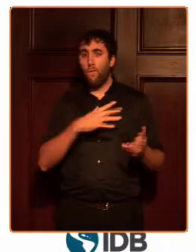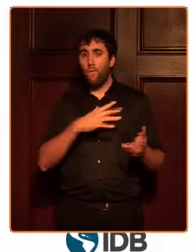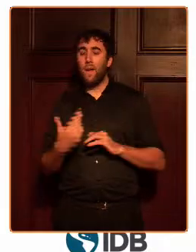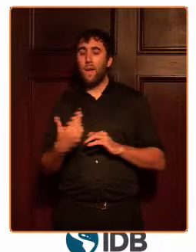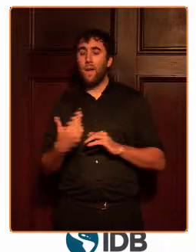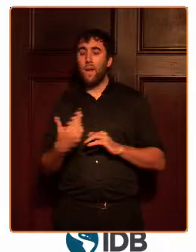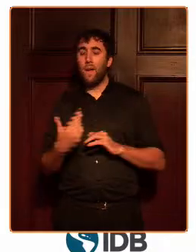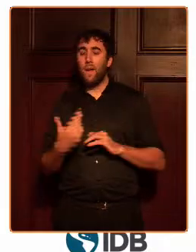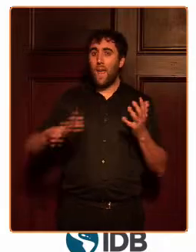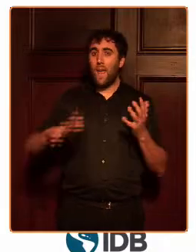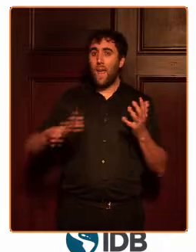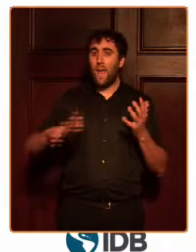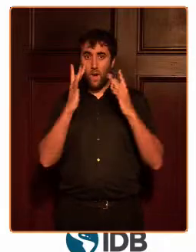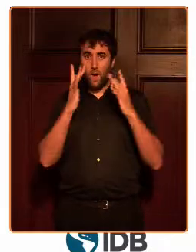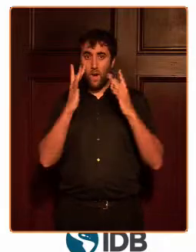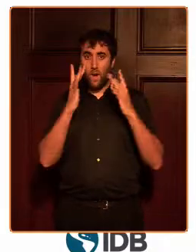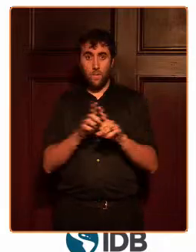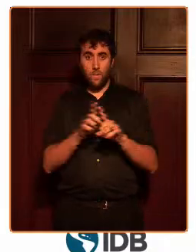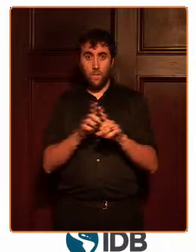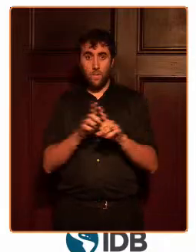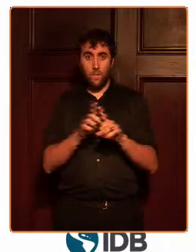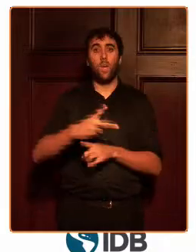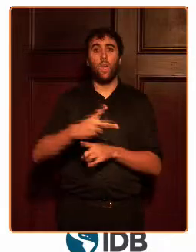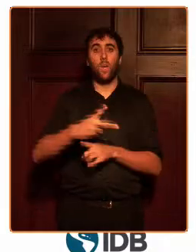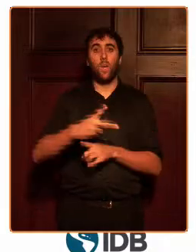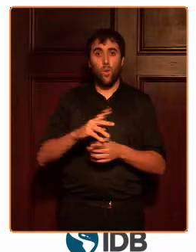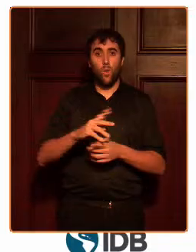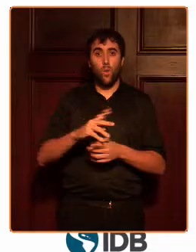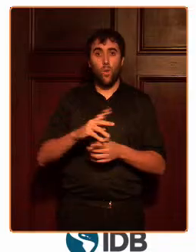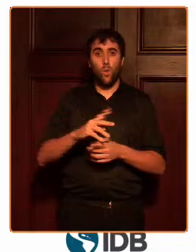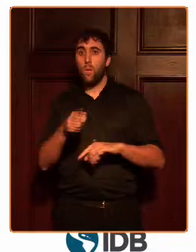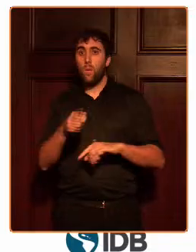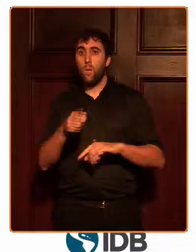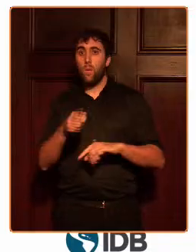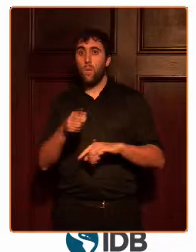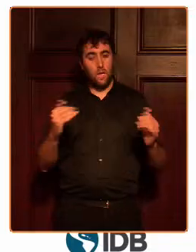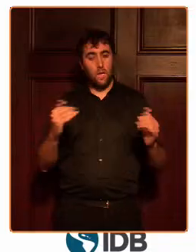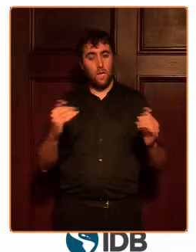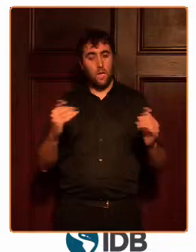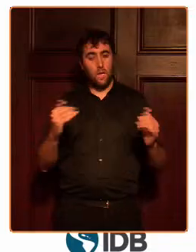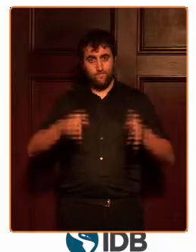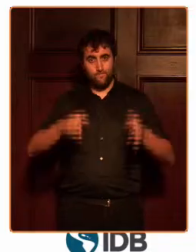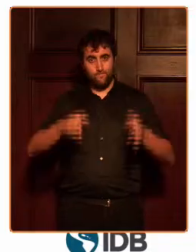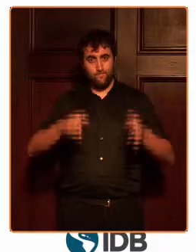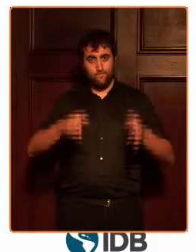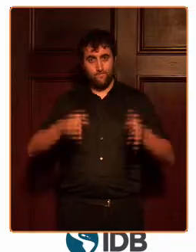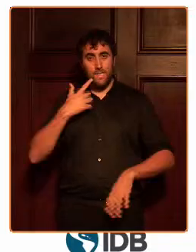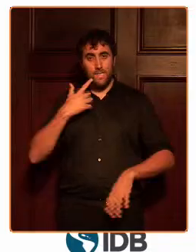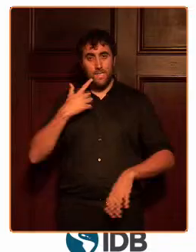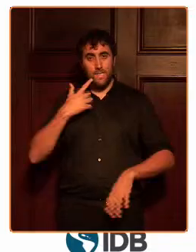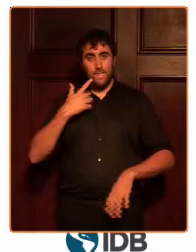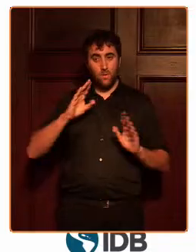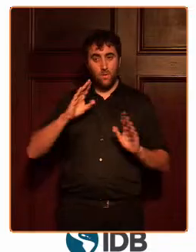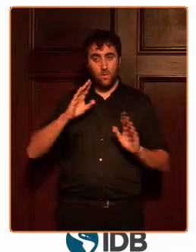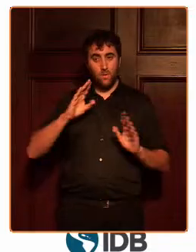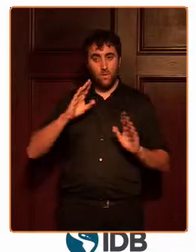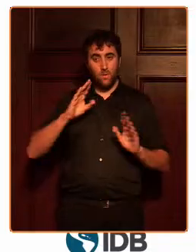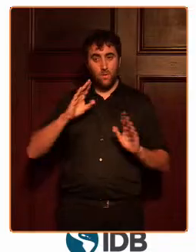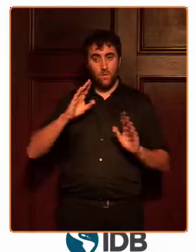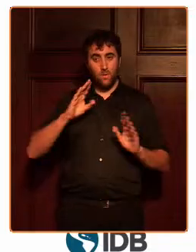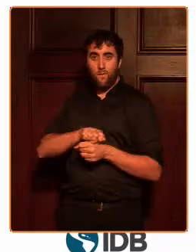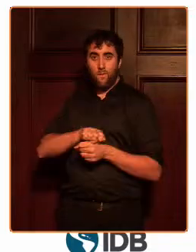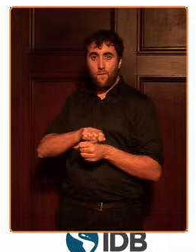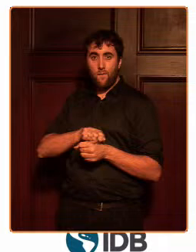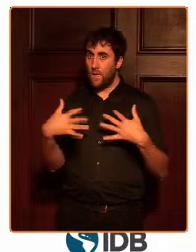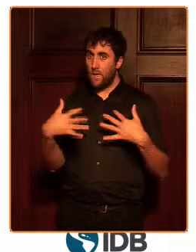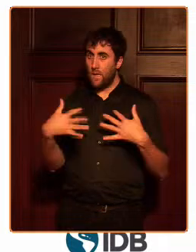educativo es el segundo sector en el que se está concentrando de forma más importante, o está impactando de forma más